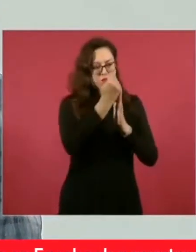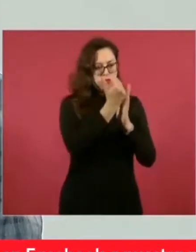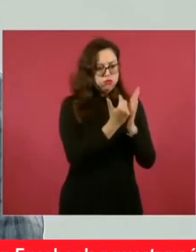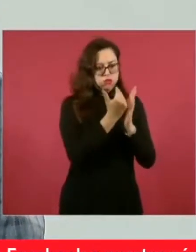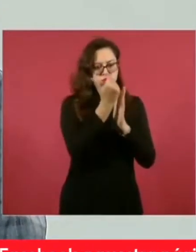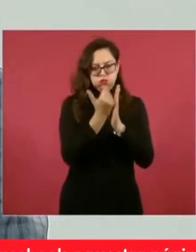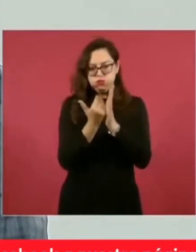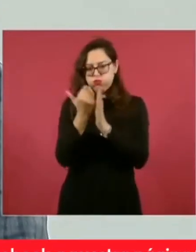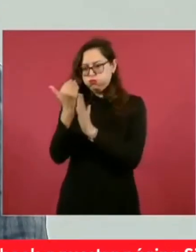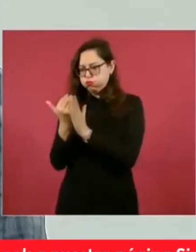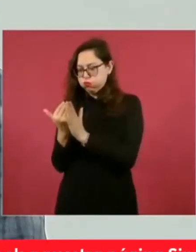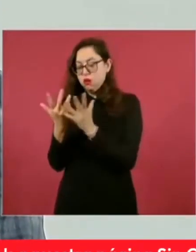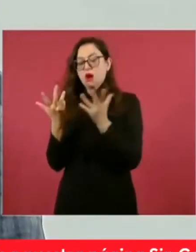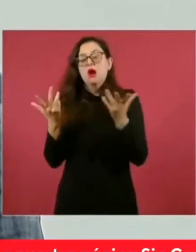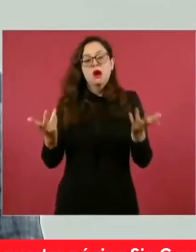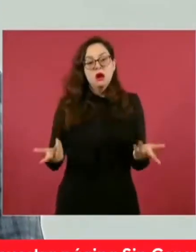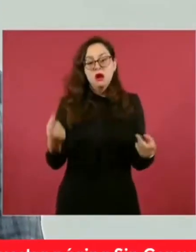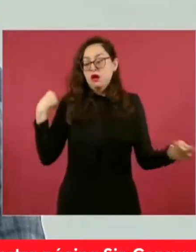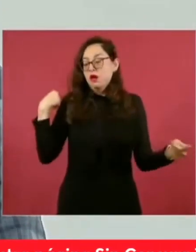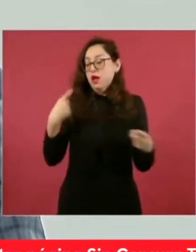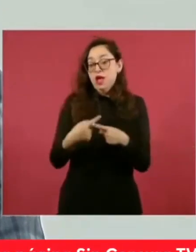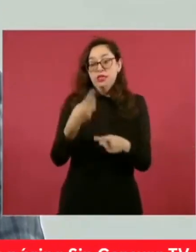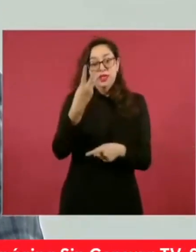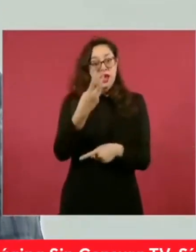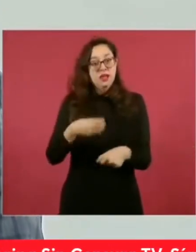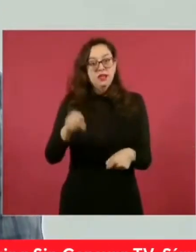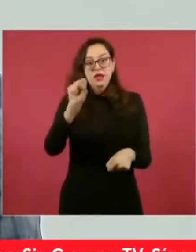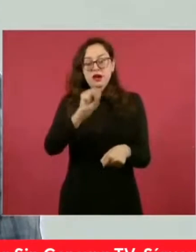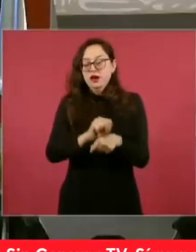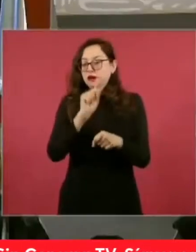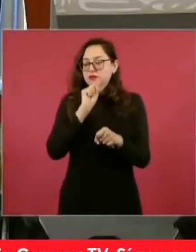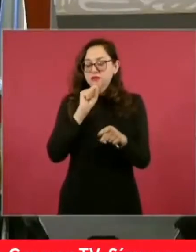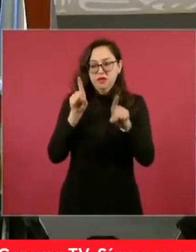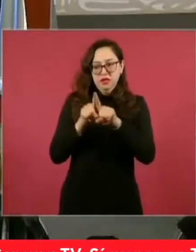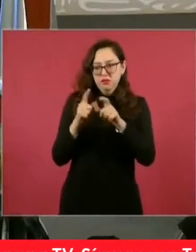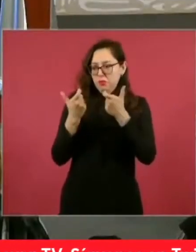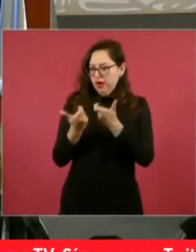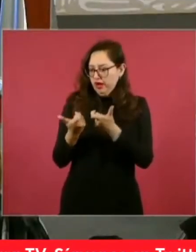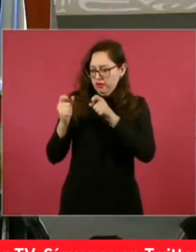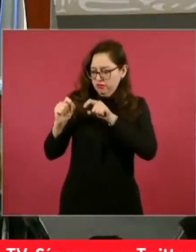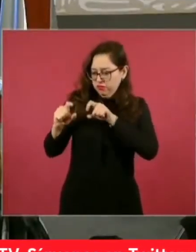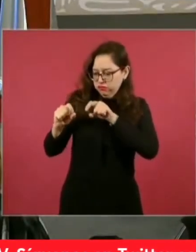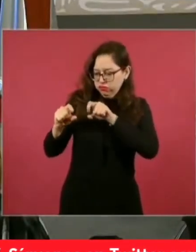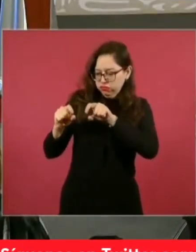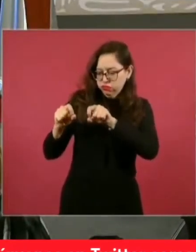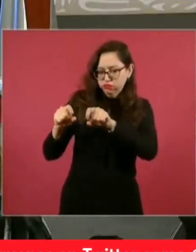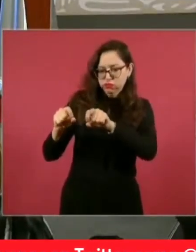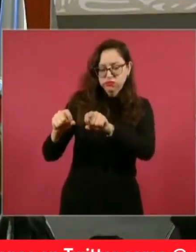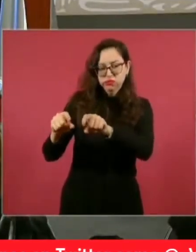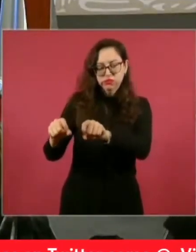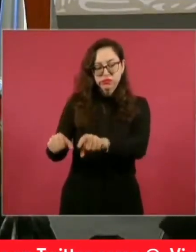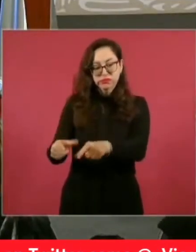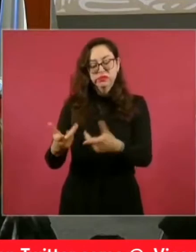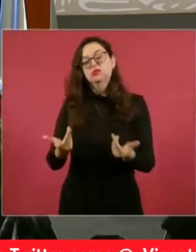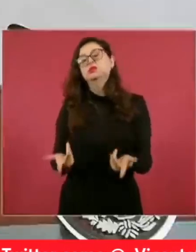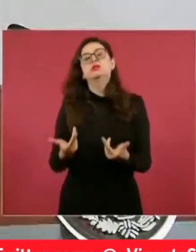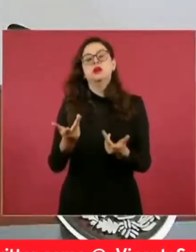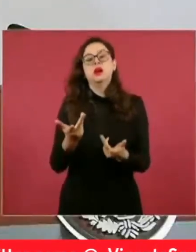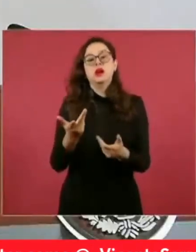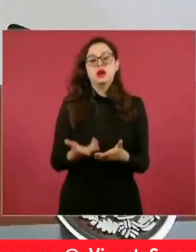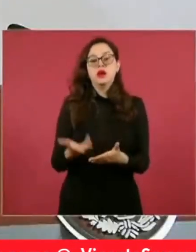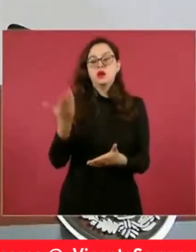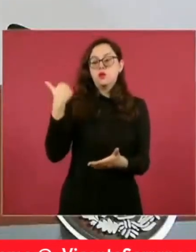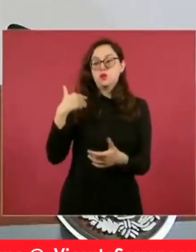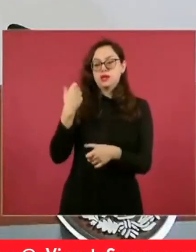semanas comentando que se mantienen más o menos los precios y, por ejemplo, respecto a la semana pasada, la